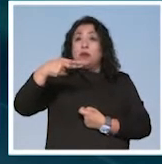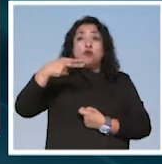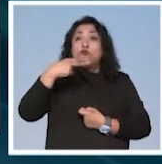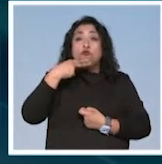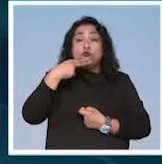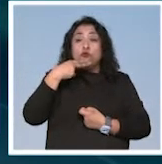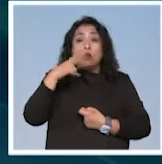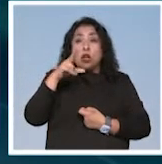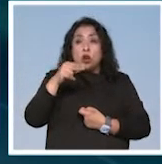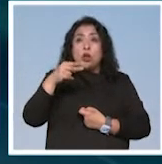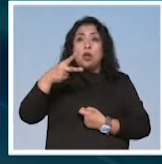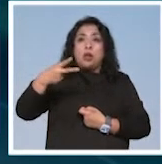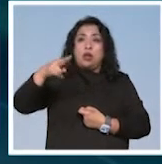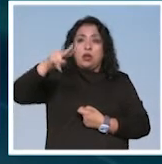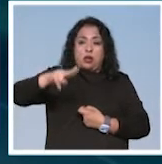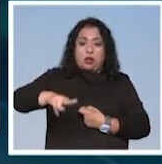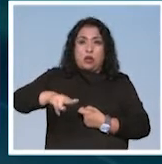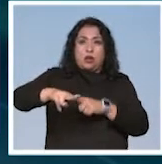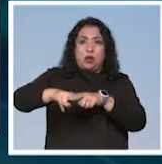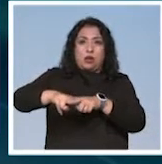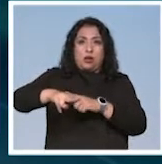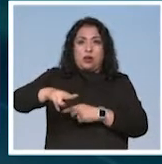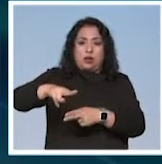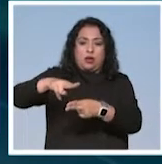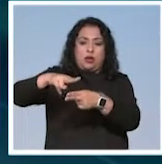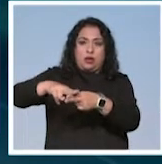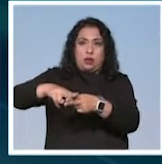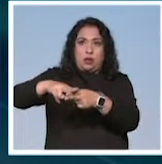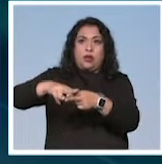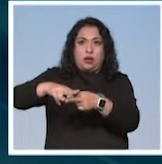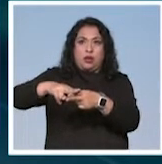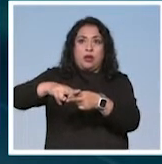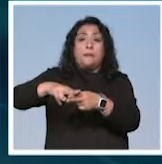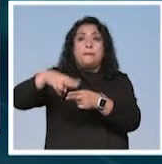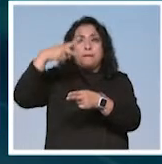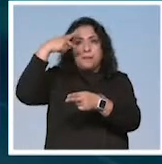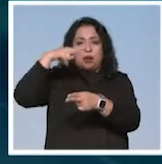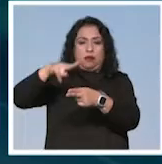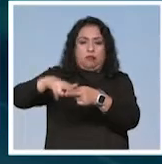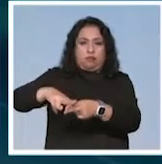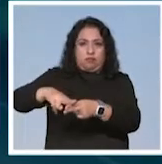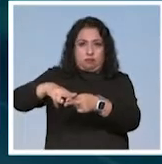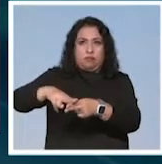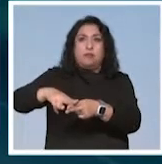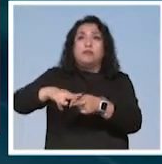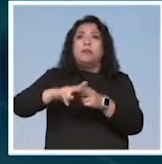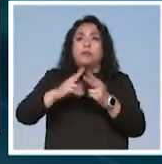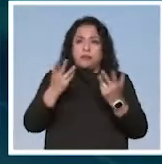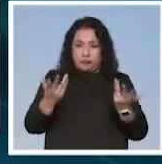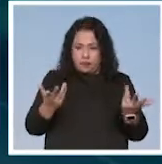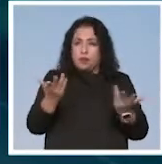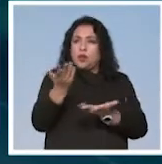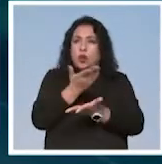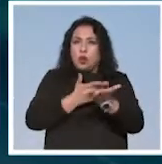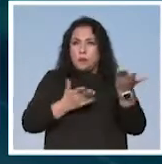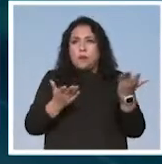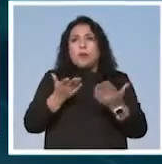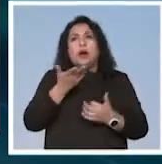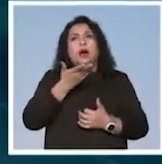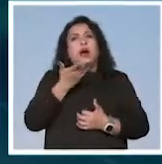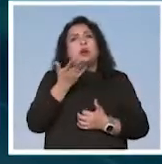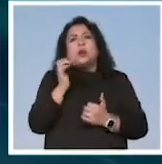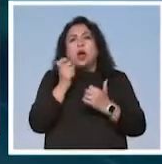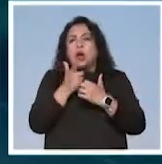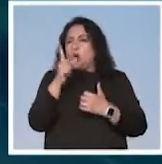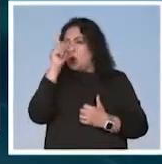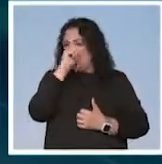los palillos, se deben colocar siempre en el hashioki, que es el soporte para reposar palillos. Dicho esto, te comparto las cosas que no